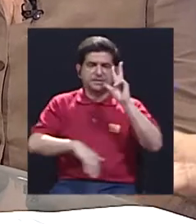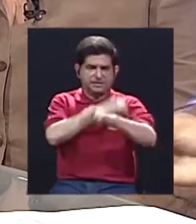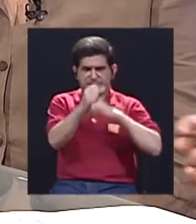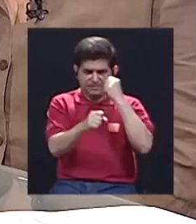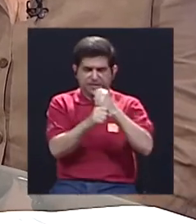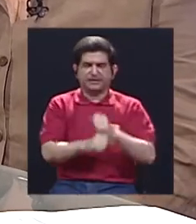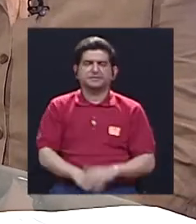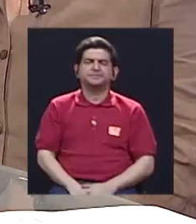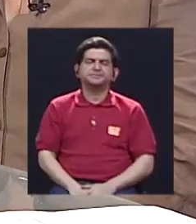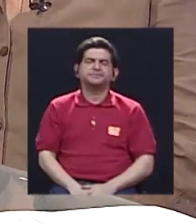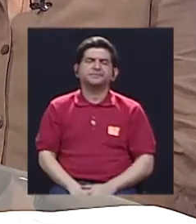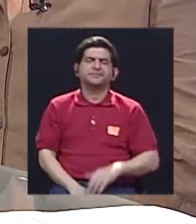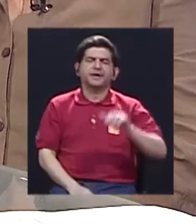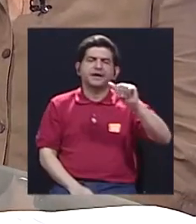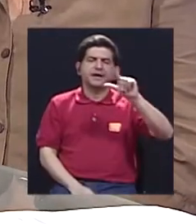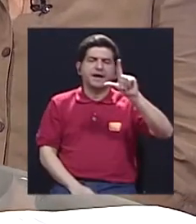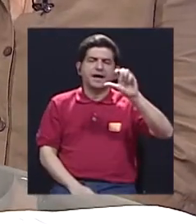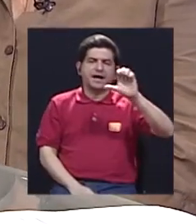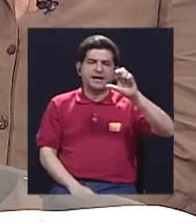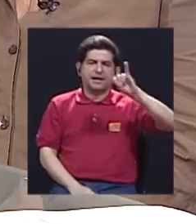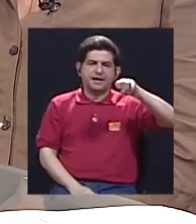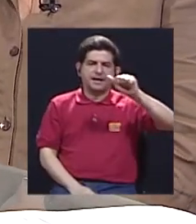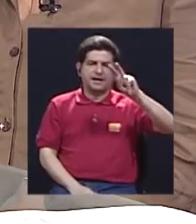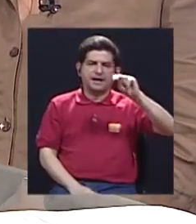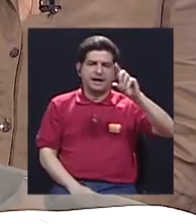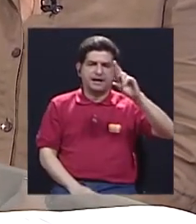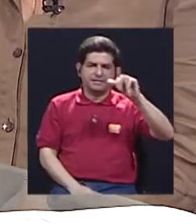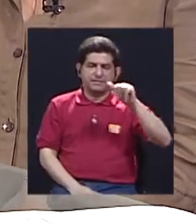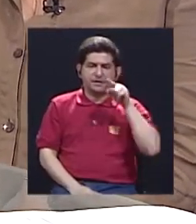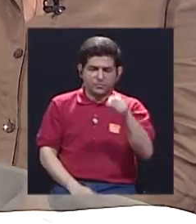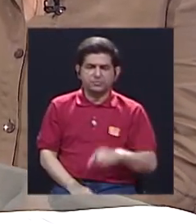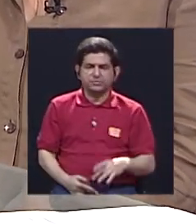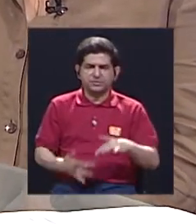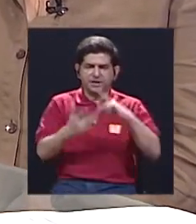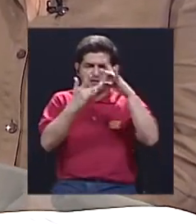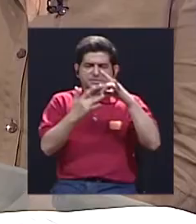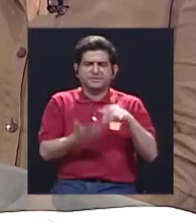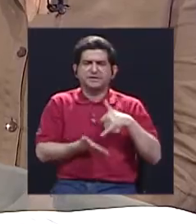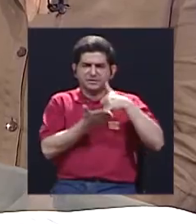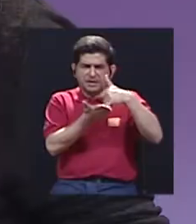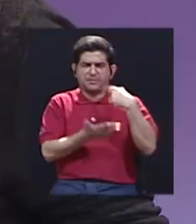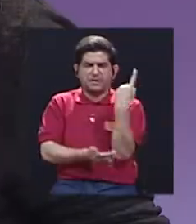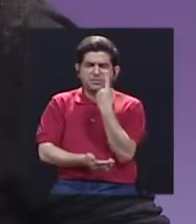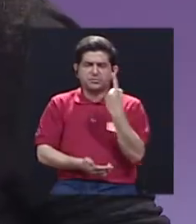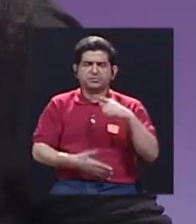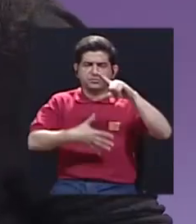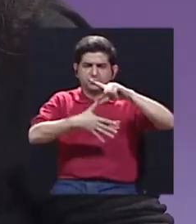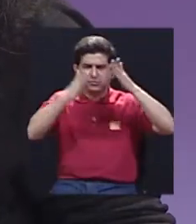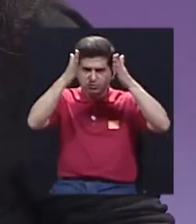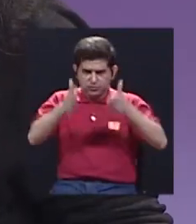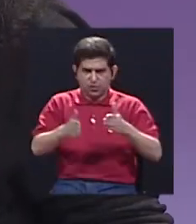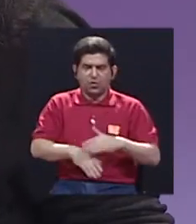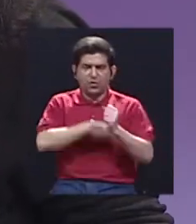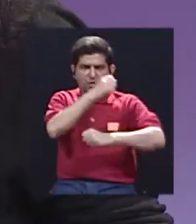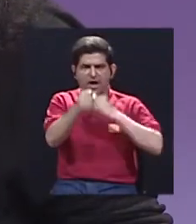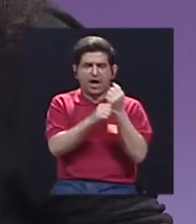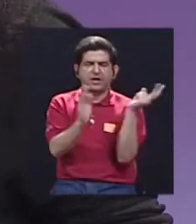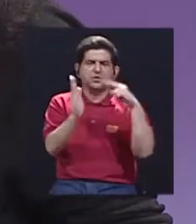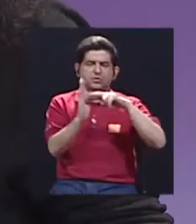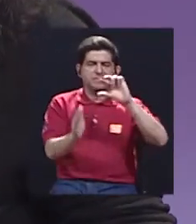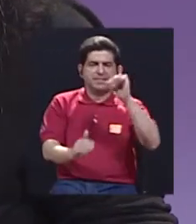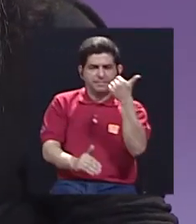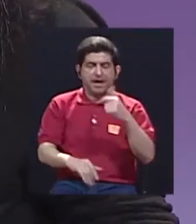interesante. Alejandra, vos fuiste galardonada con un premio especial como única latinoamericana en año